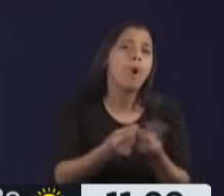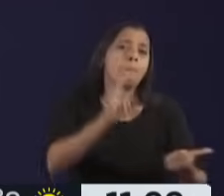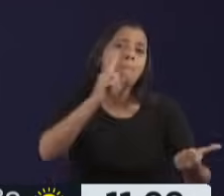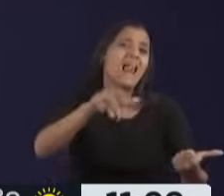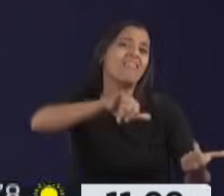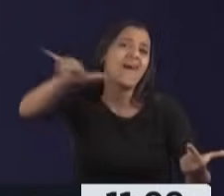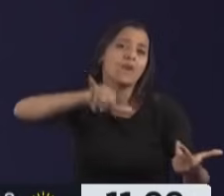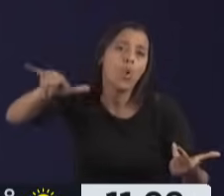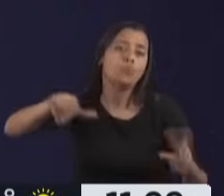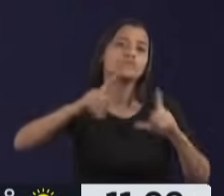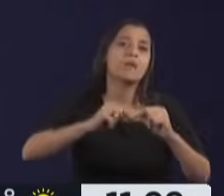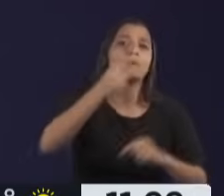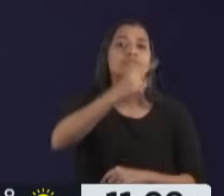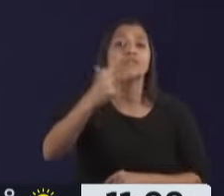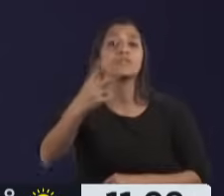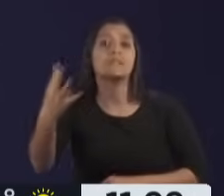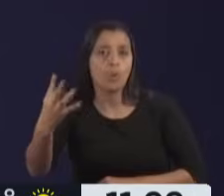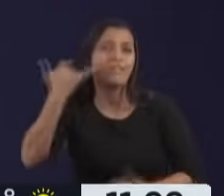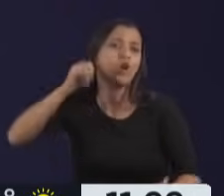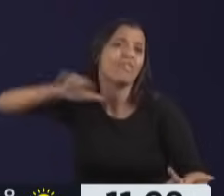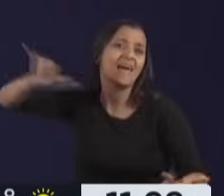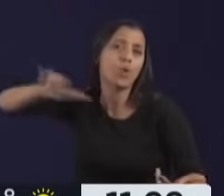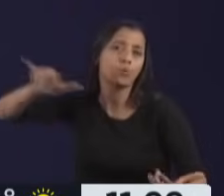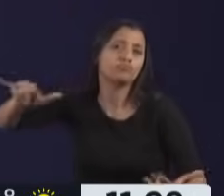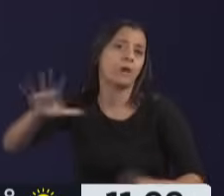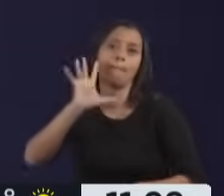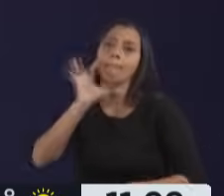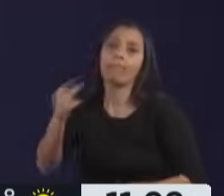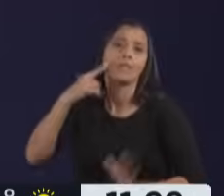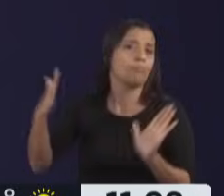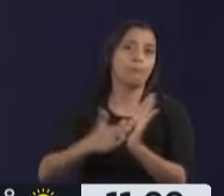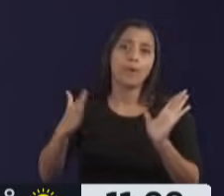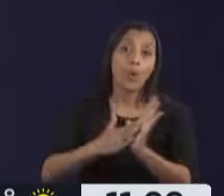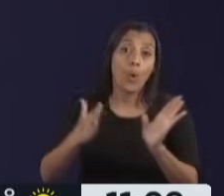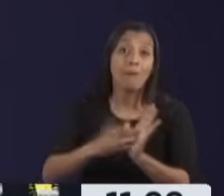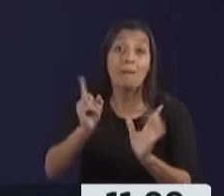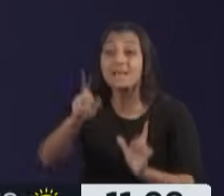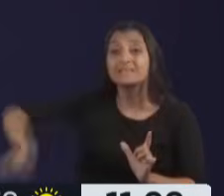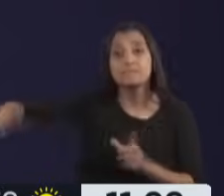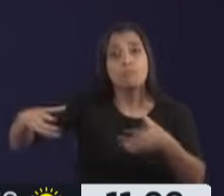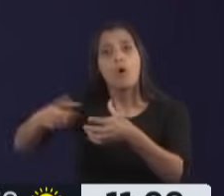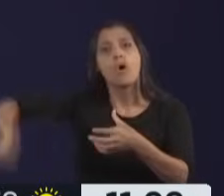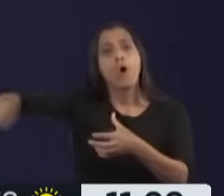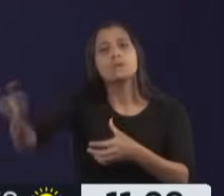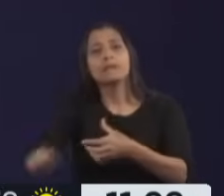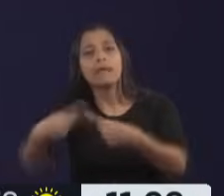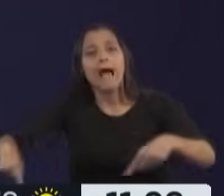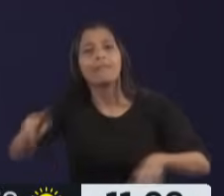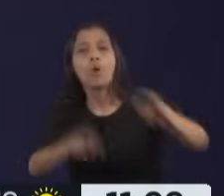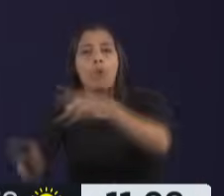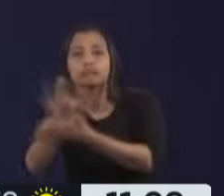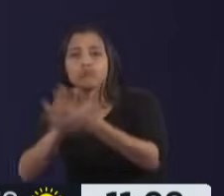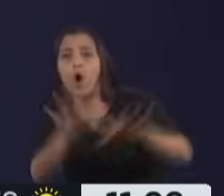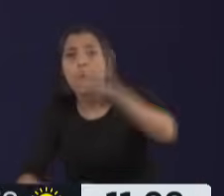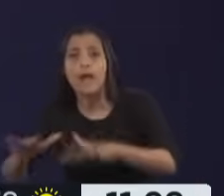recibido en la línea 134 dan cuenta que los fundamentalistas del atraso ya no pueden convencer